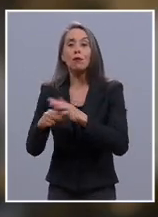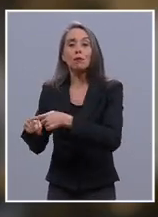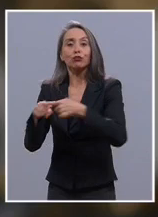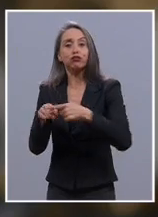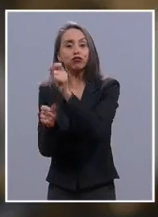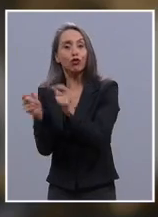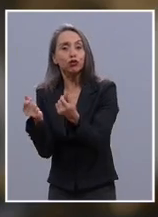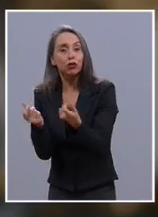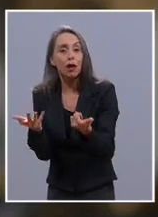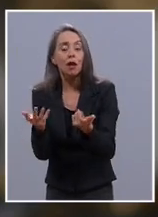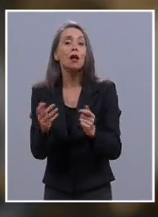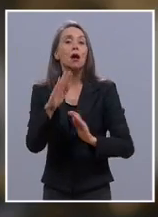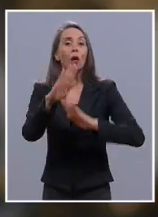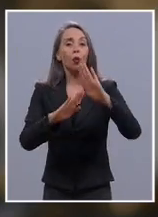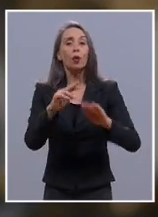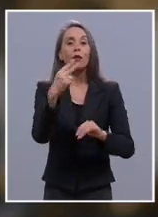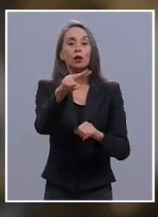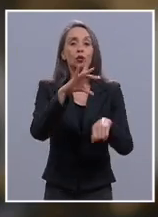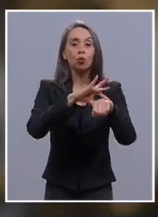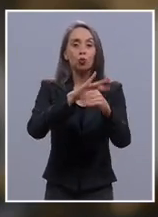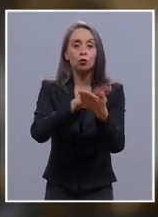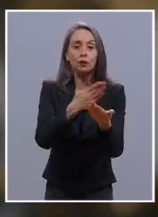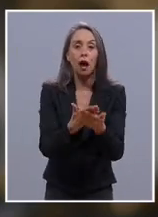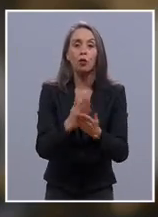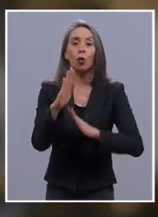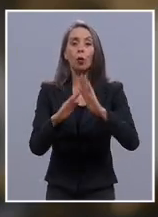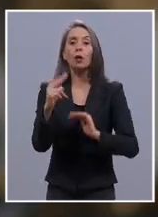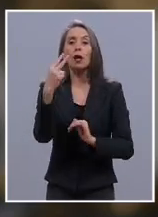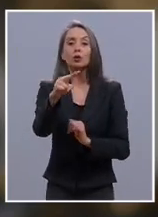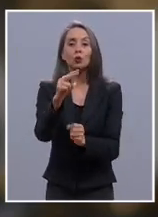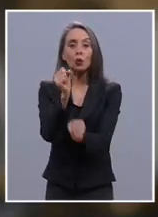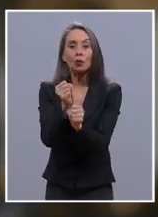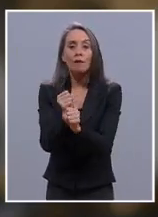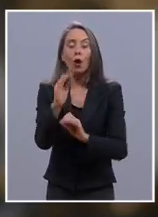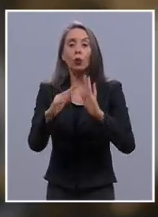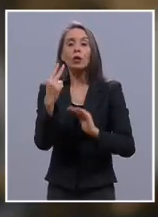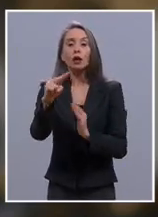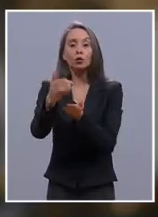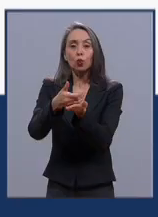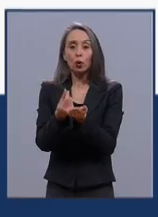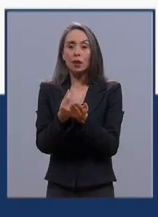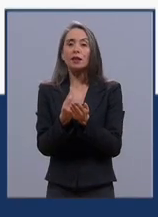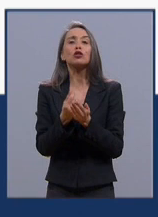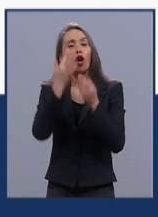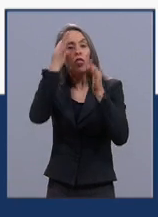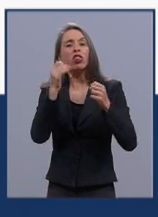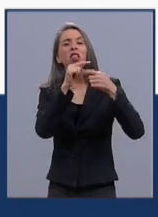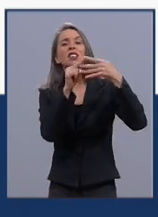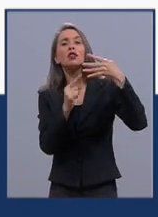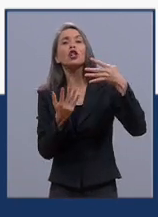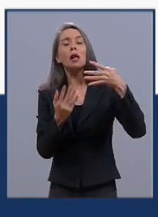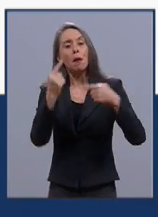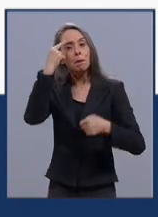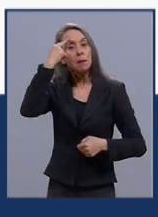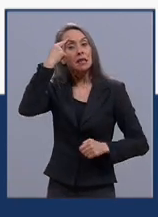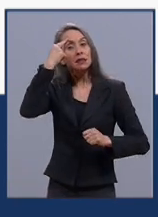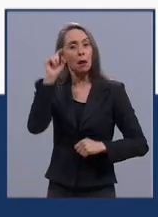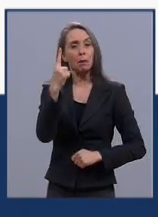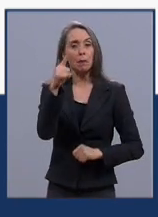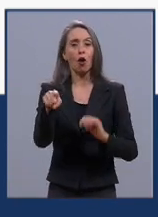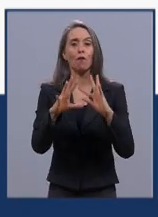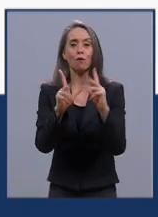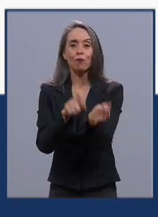y proteger sus empleos y sus ingresos estas medidas incluyen primero pensando en las familias